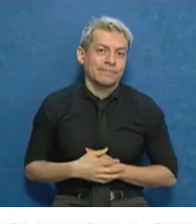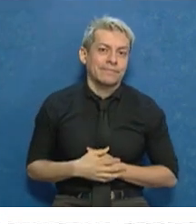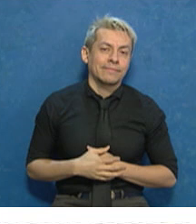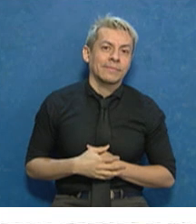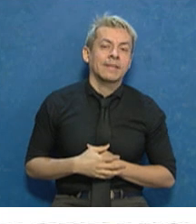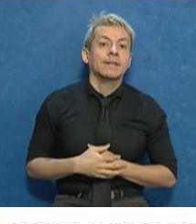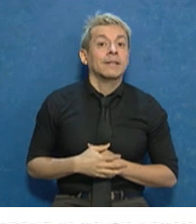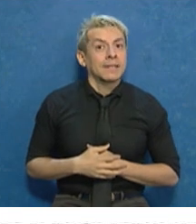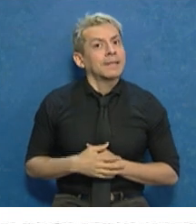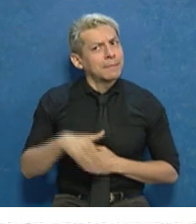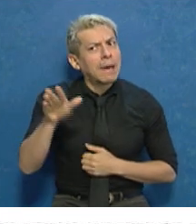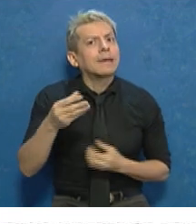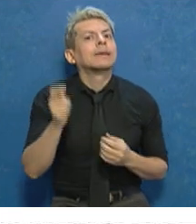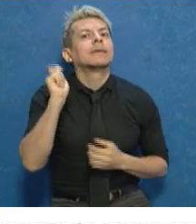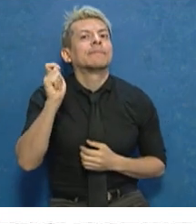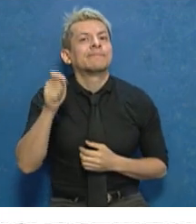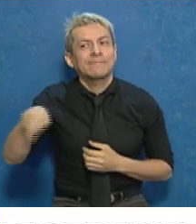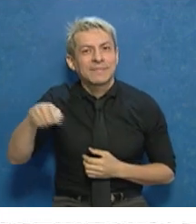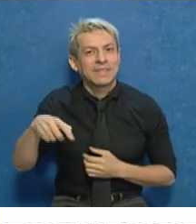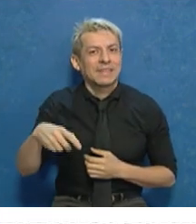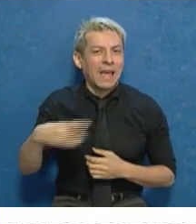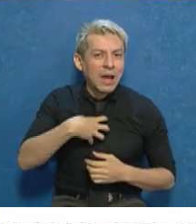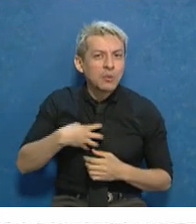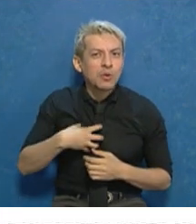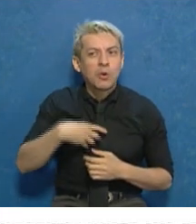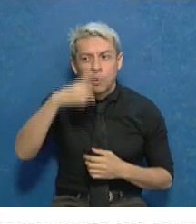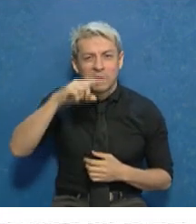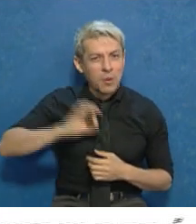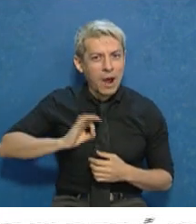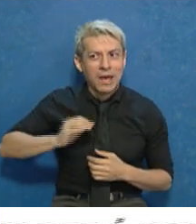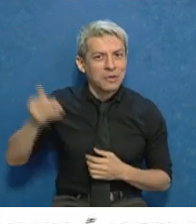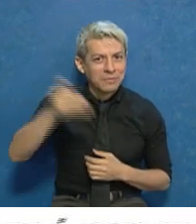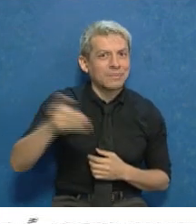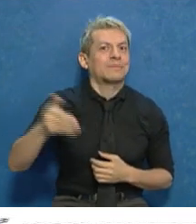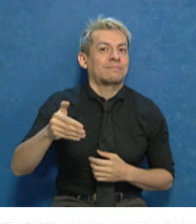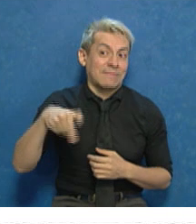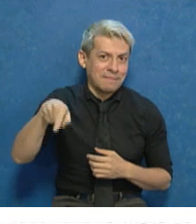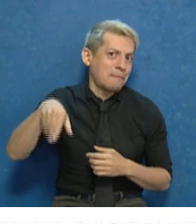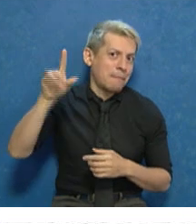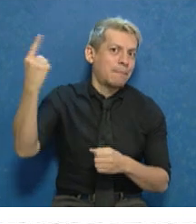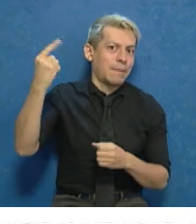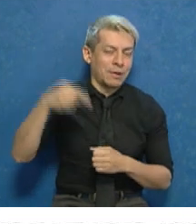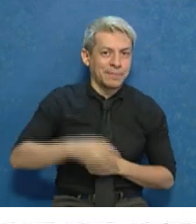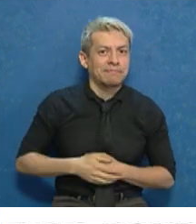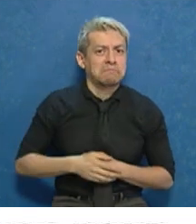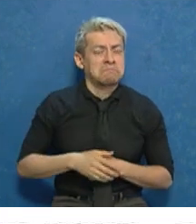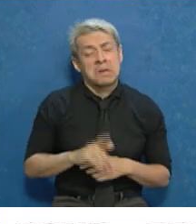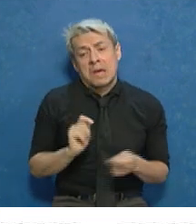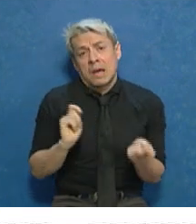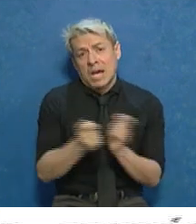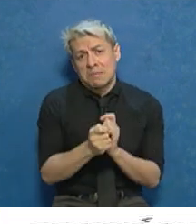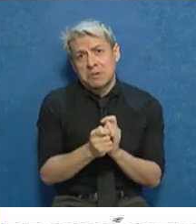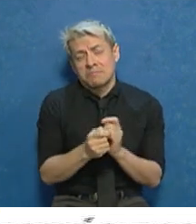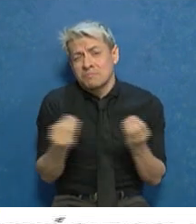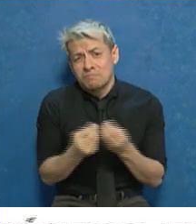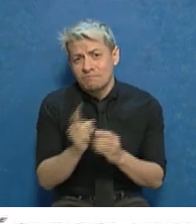hincapié en los chicos que están finalizando un ciclo. Es decir, que básicamente en relación a lo que comentábamos ayer, no hubo muchos cambios. Desde